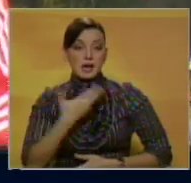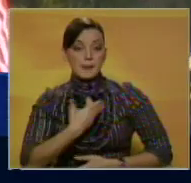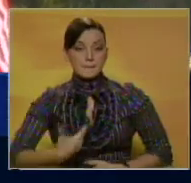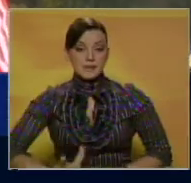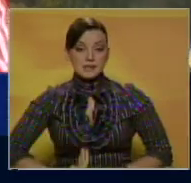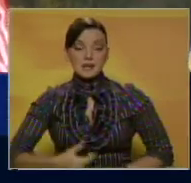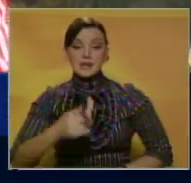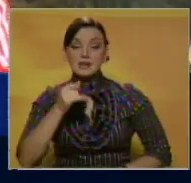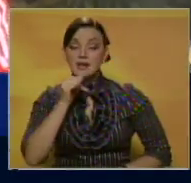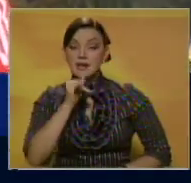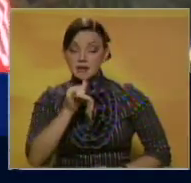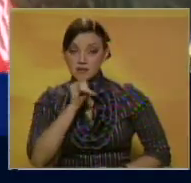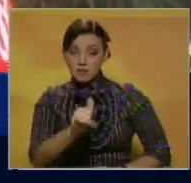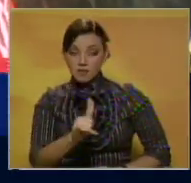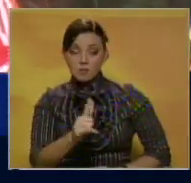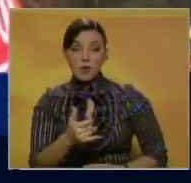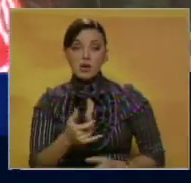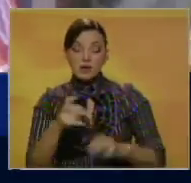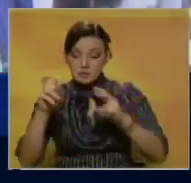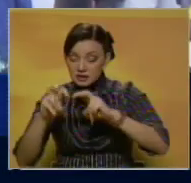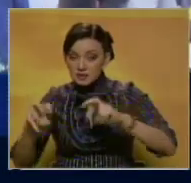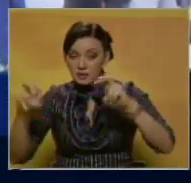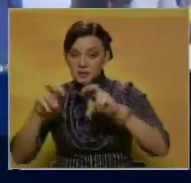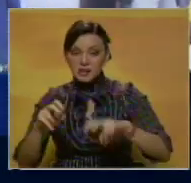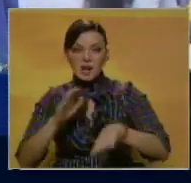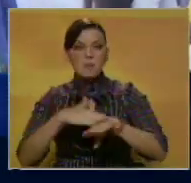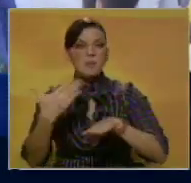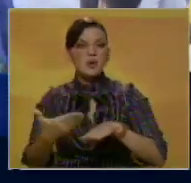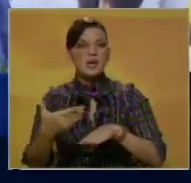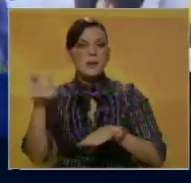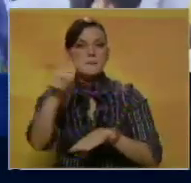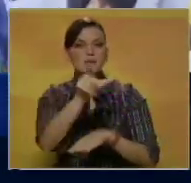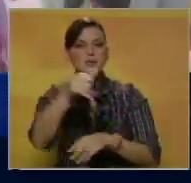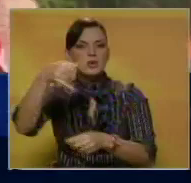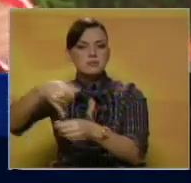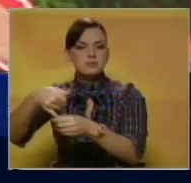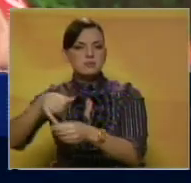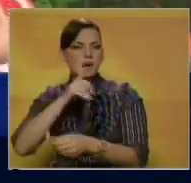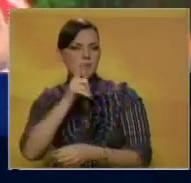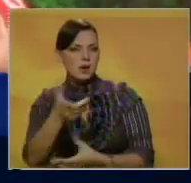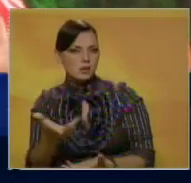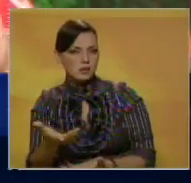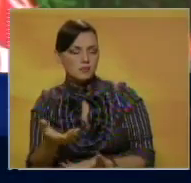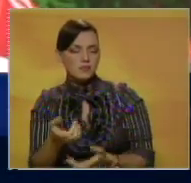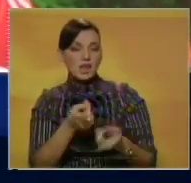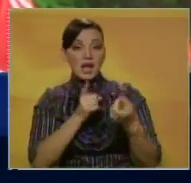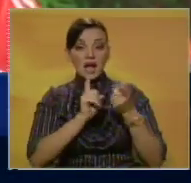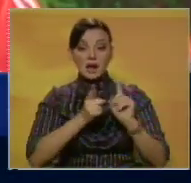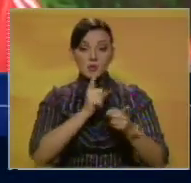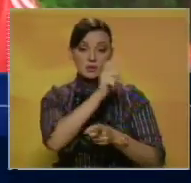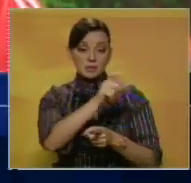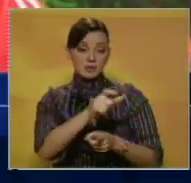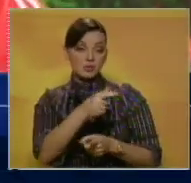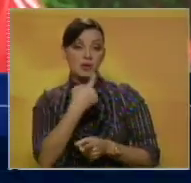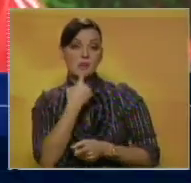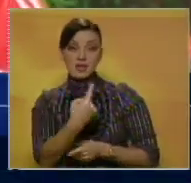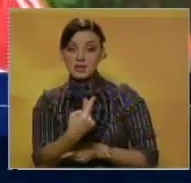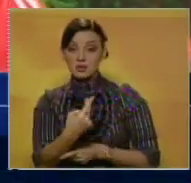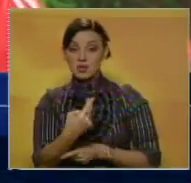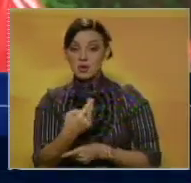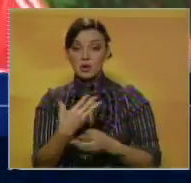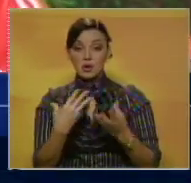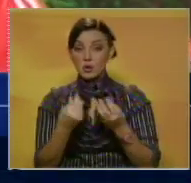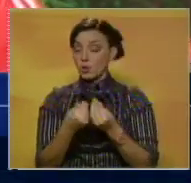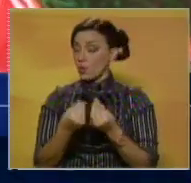presidente informó que se averiguará la cantidad de votos nulos en los comicios legislativos. Me han dicho algunos compañeros que fueron candidatos